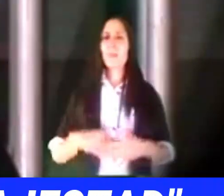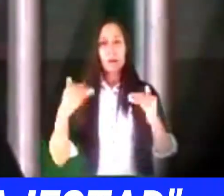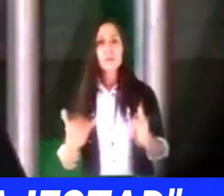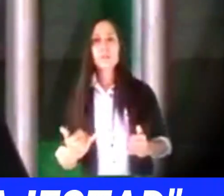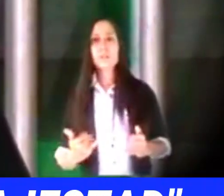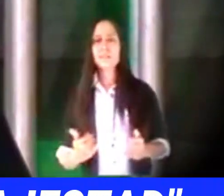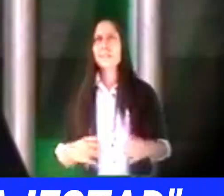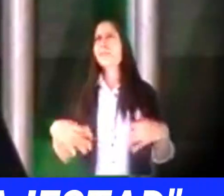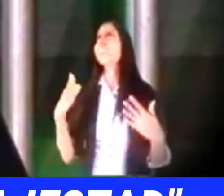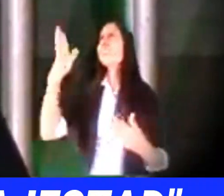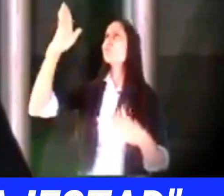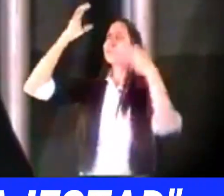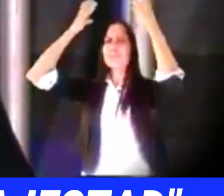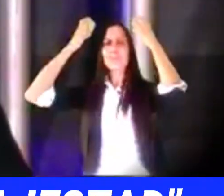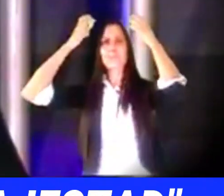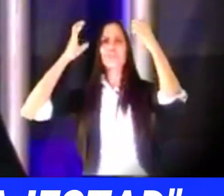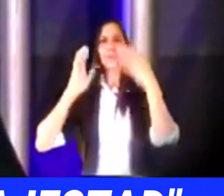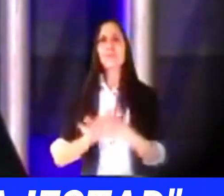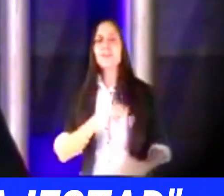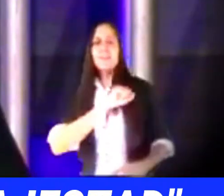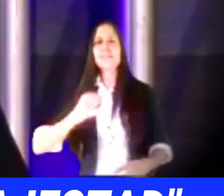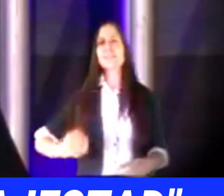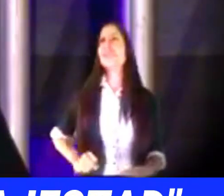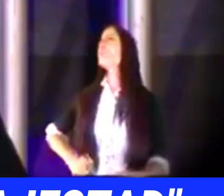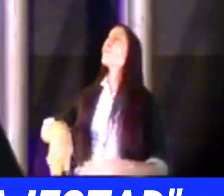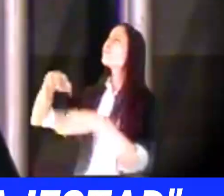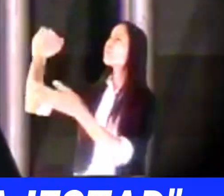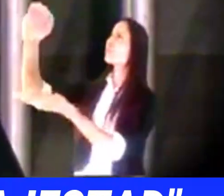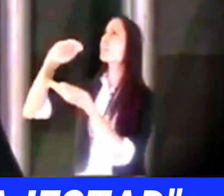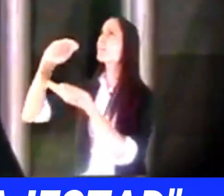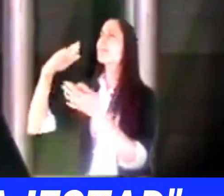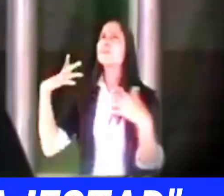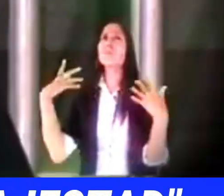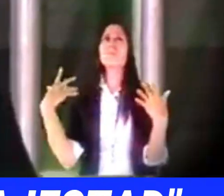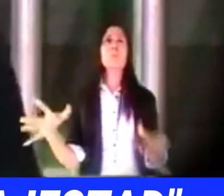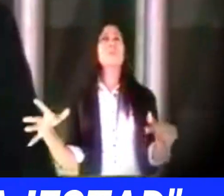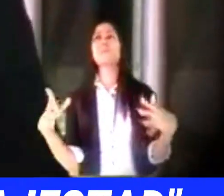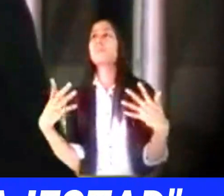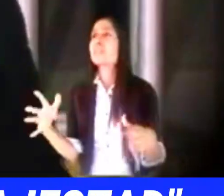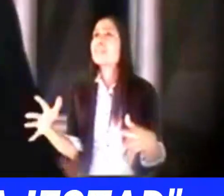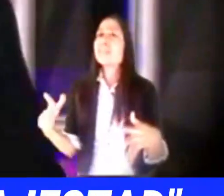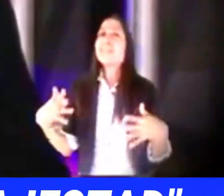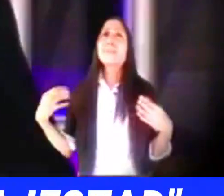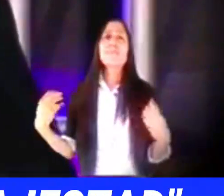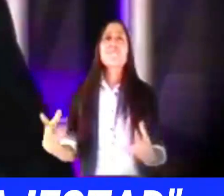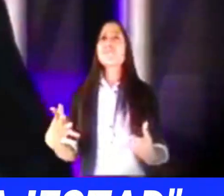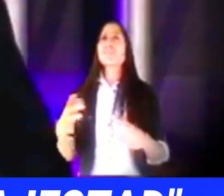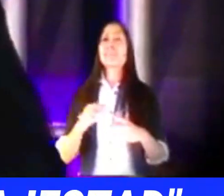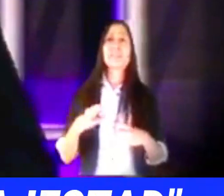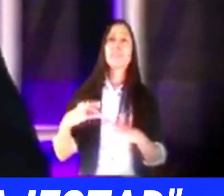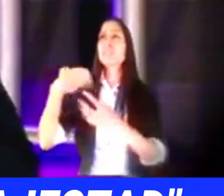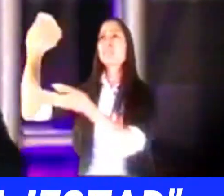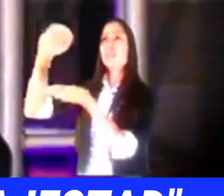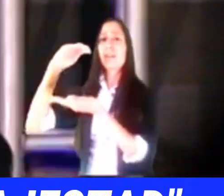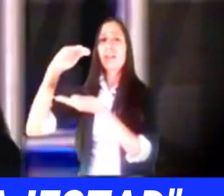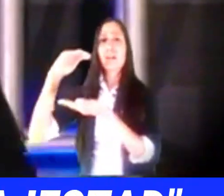coronados. Hoy el Señor nos ha entregado cosas tan grandes, cosas tan especiales. ¿Qué me